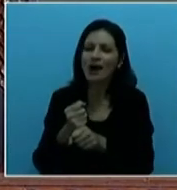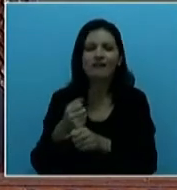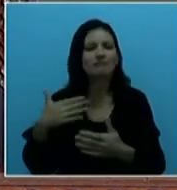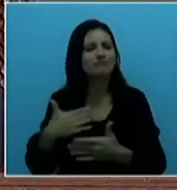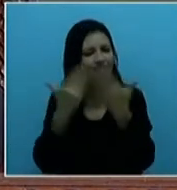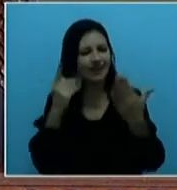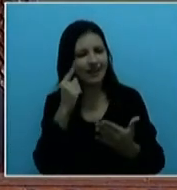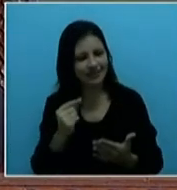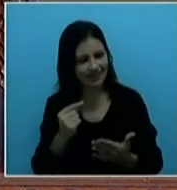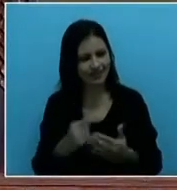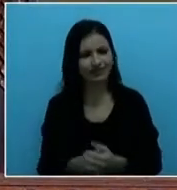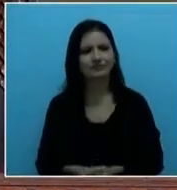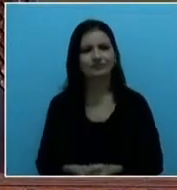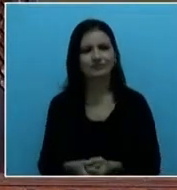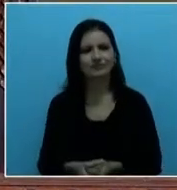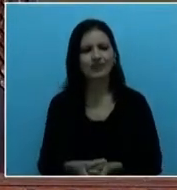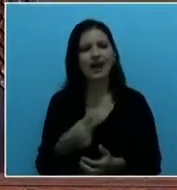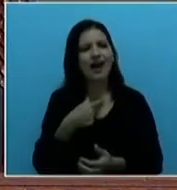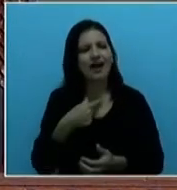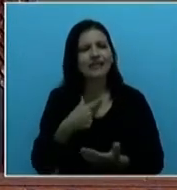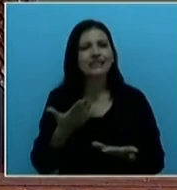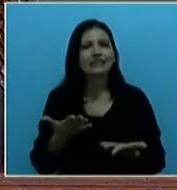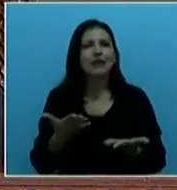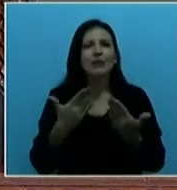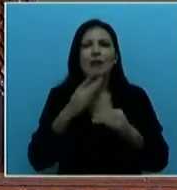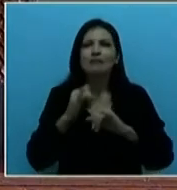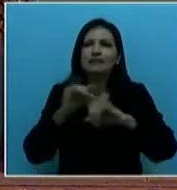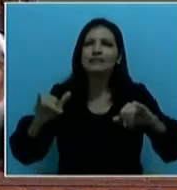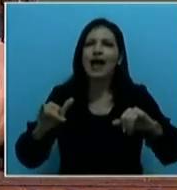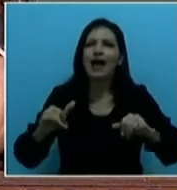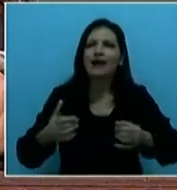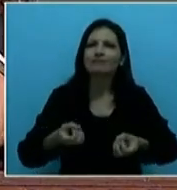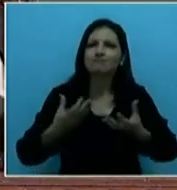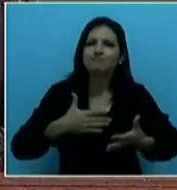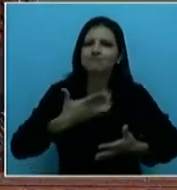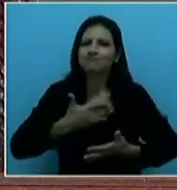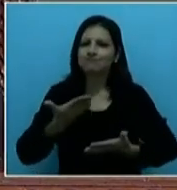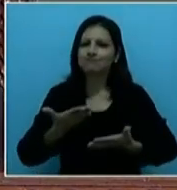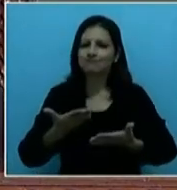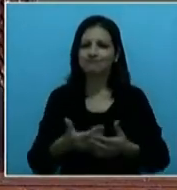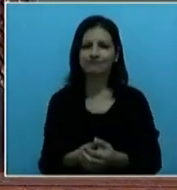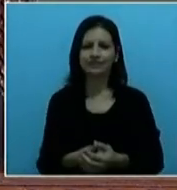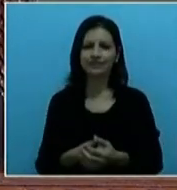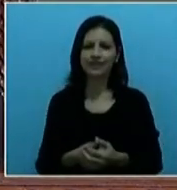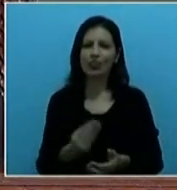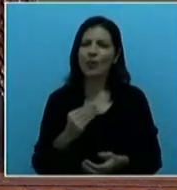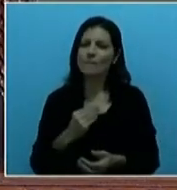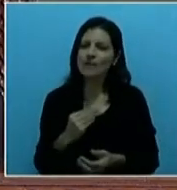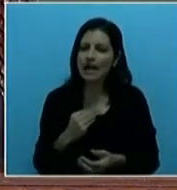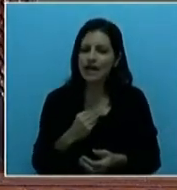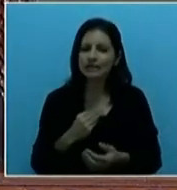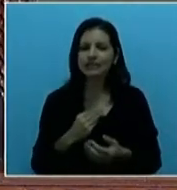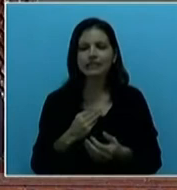dejar un mensaje de aliento y esperanza a aquellos que hoy no lo tienen